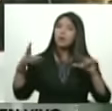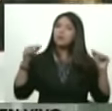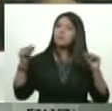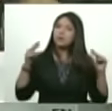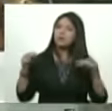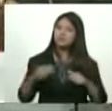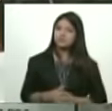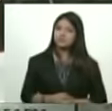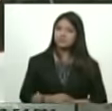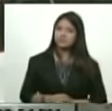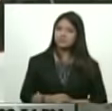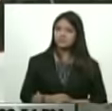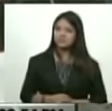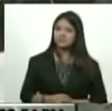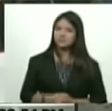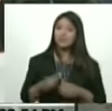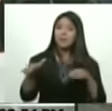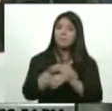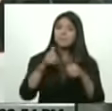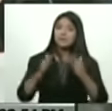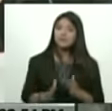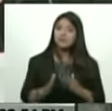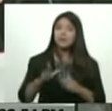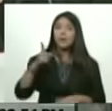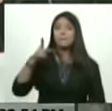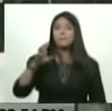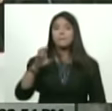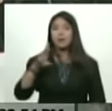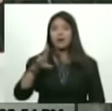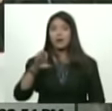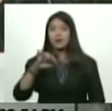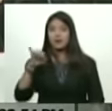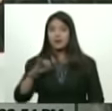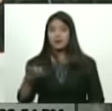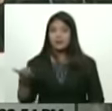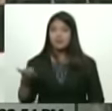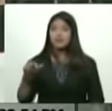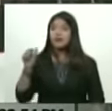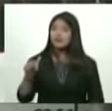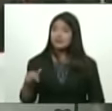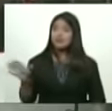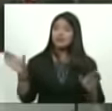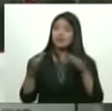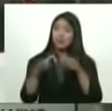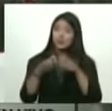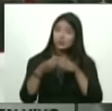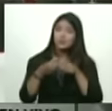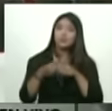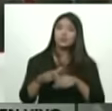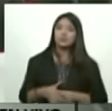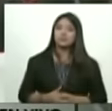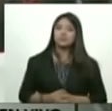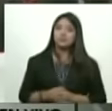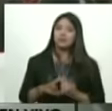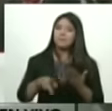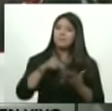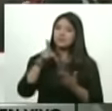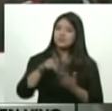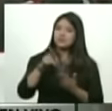inmediato con el ministro Pérez Abad, también en esta reunión del día de hoy,